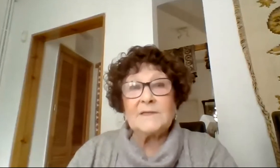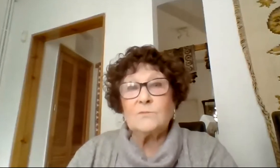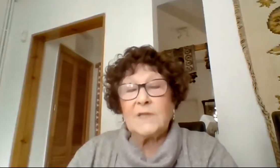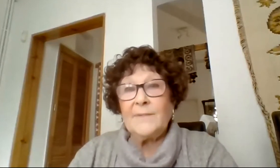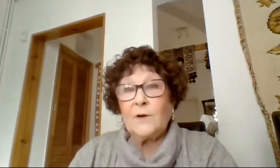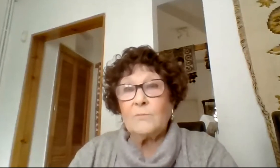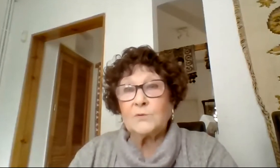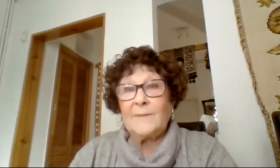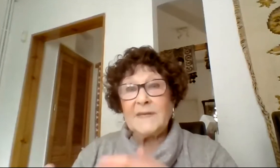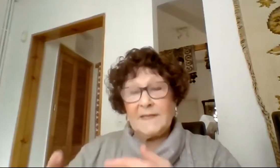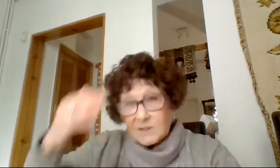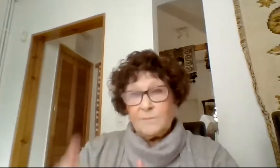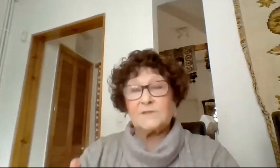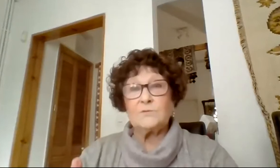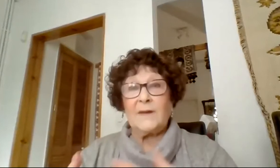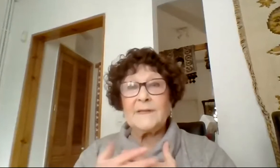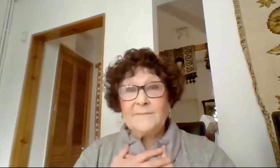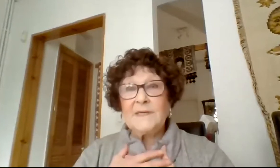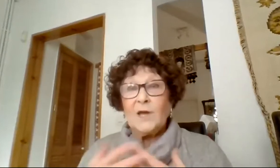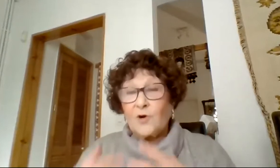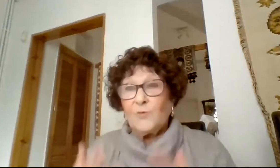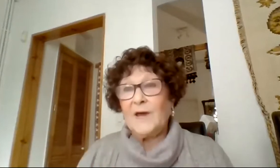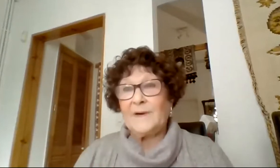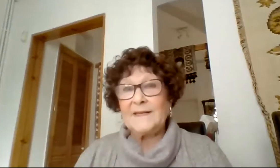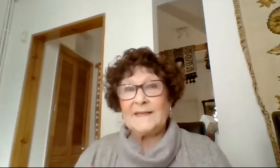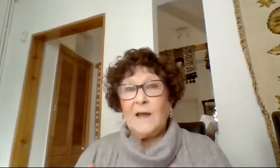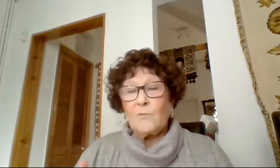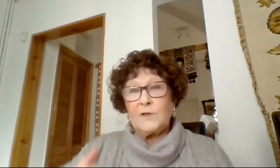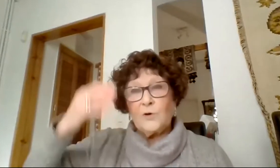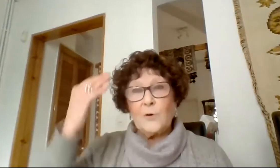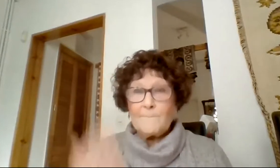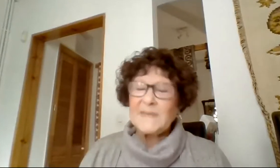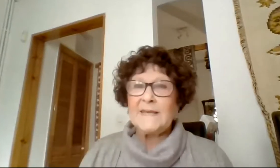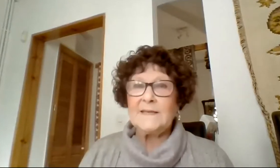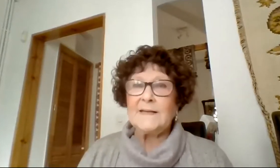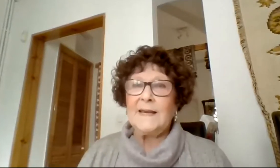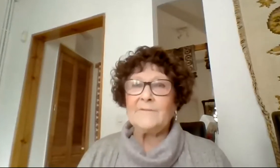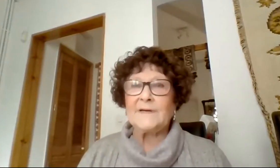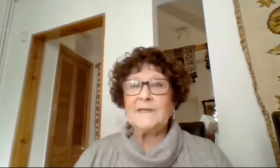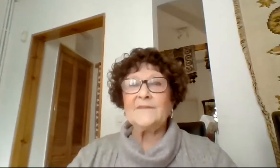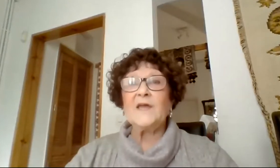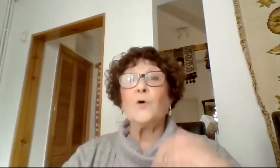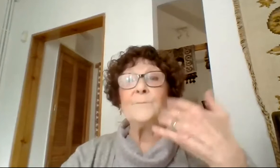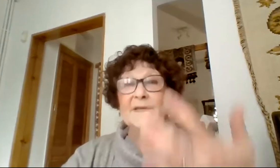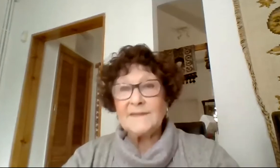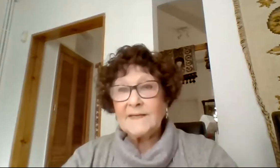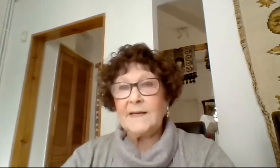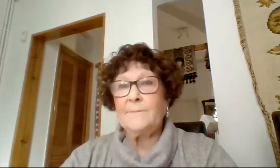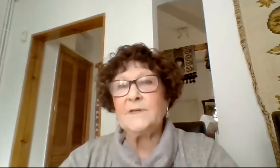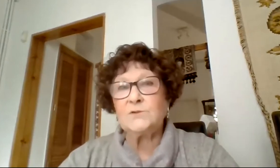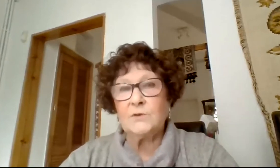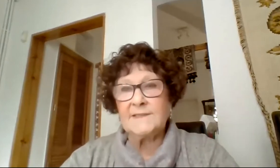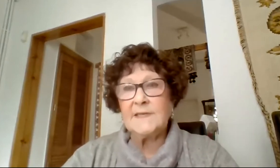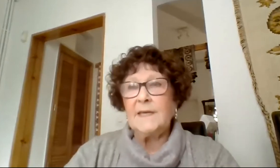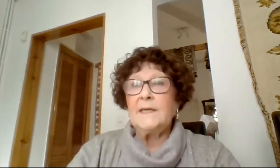me resultaba como, también ellos me resultaban a mí como una barrera. Cuando rompí la barrera de comprender a